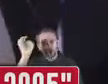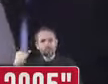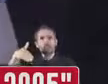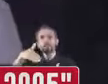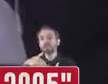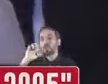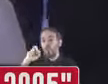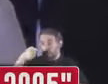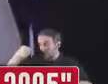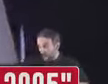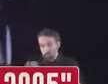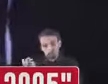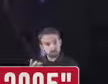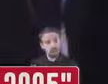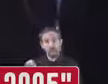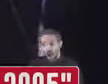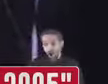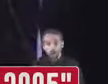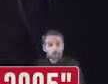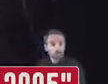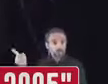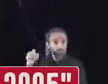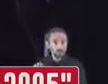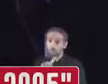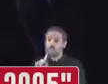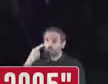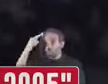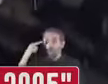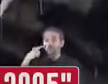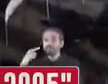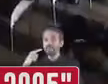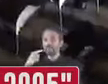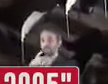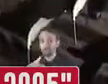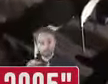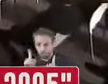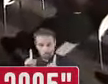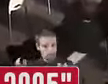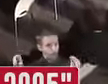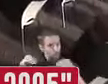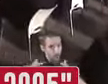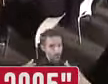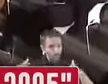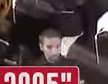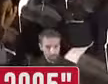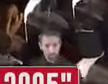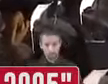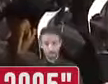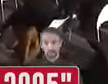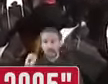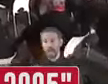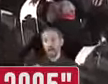millones de dólares ahora ya no eran 9 mil 800 millones de dólares era un fondo